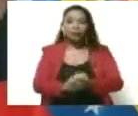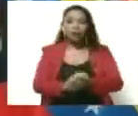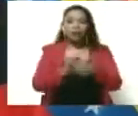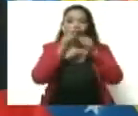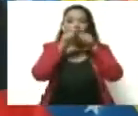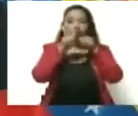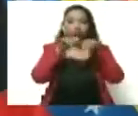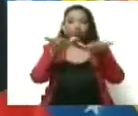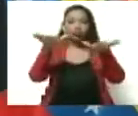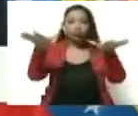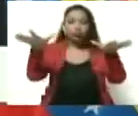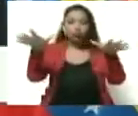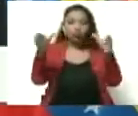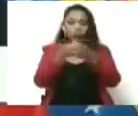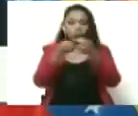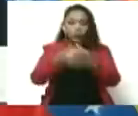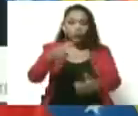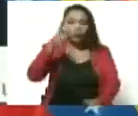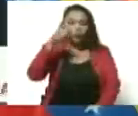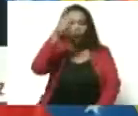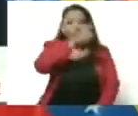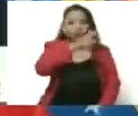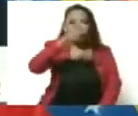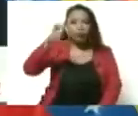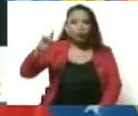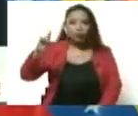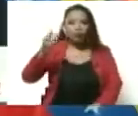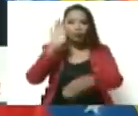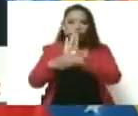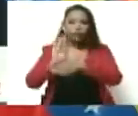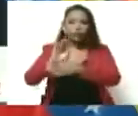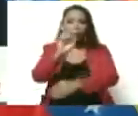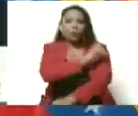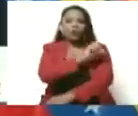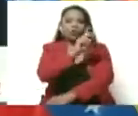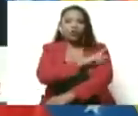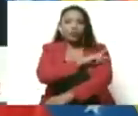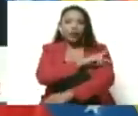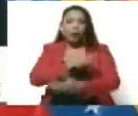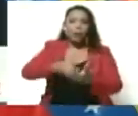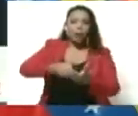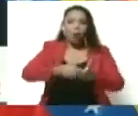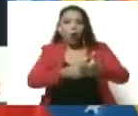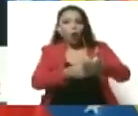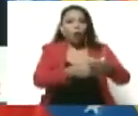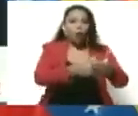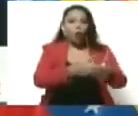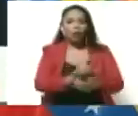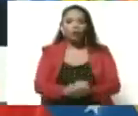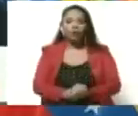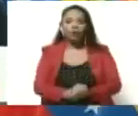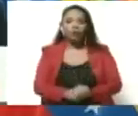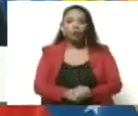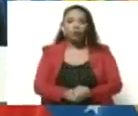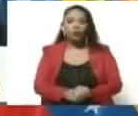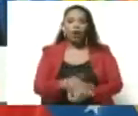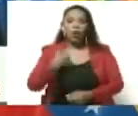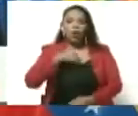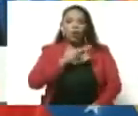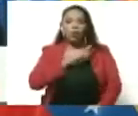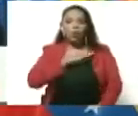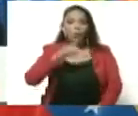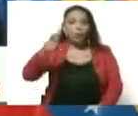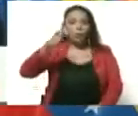despliegue de los órganos de seguridad ciudadana, protección civil, bomberos y nuestra Policía